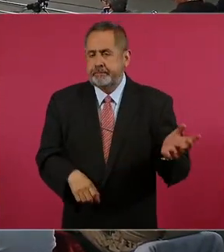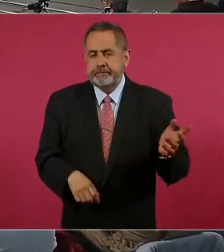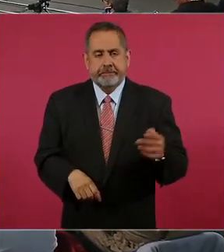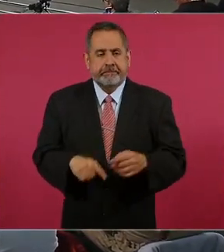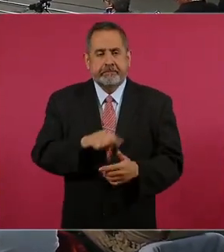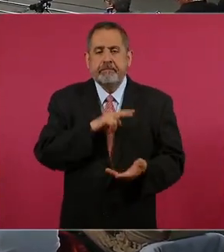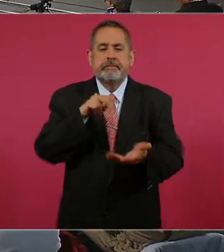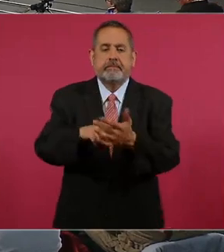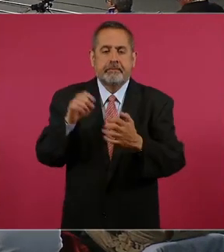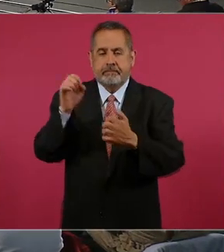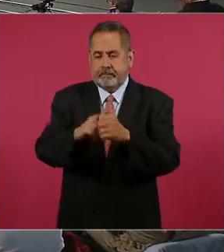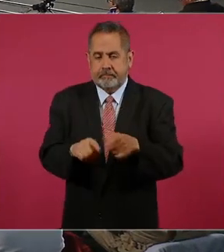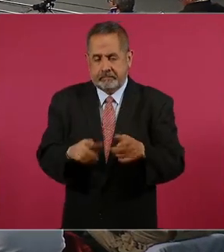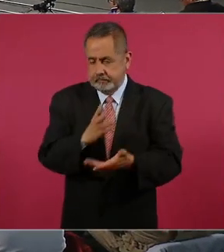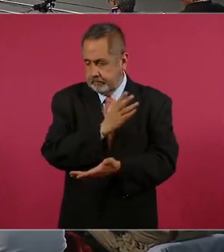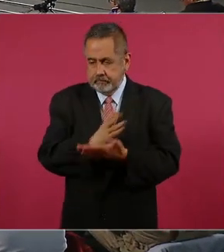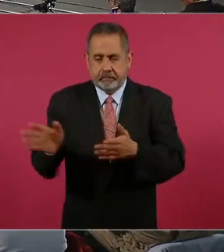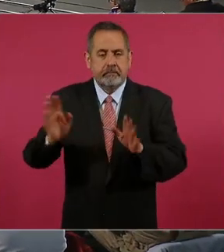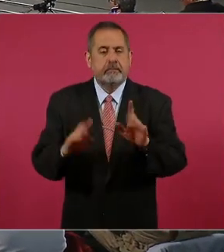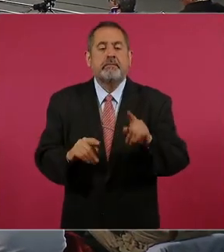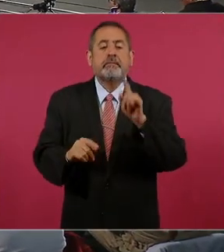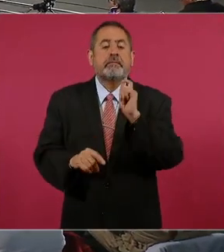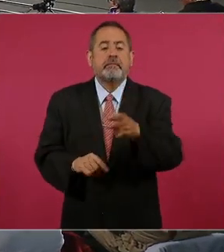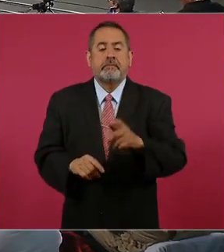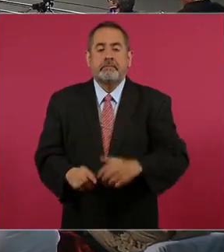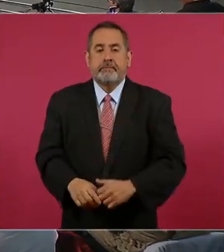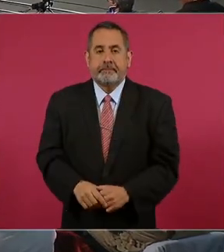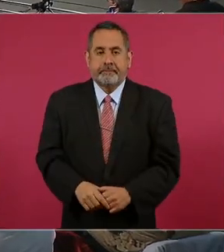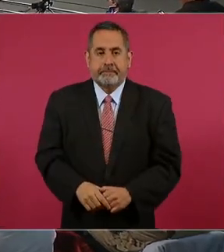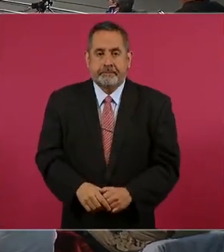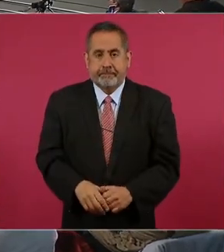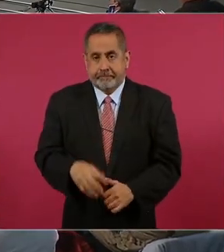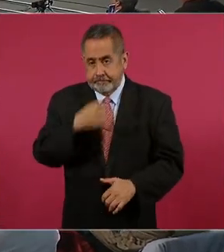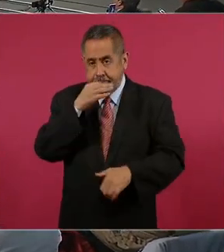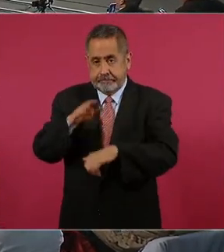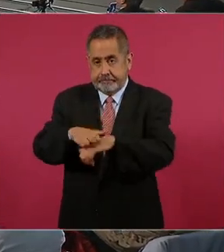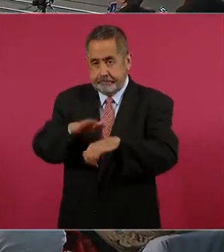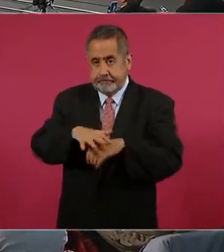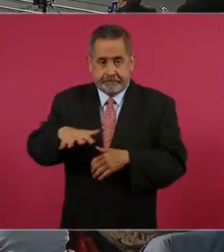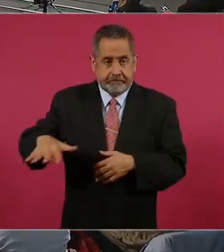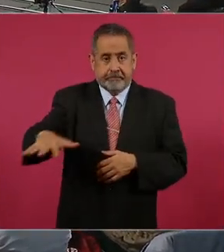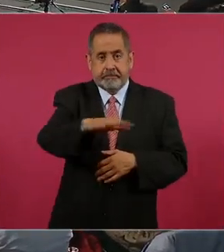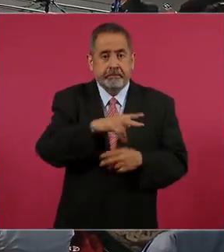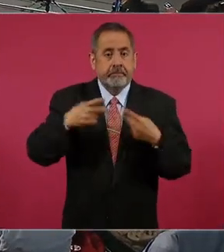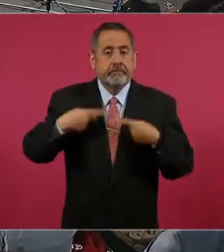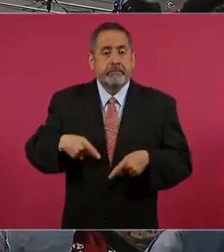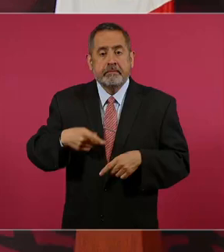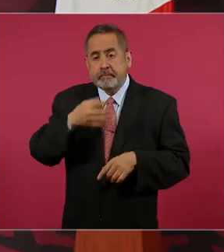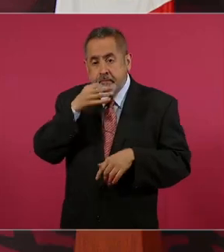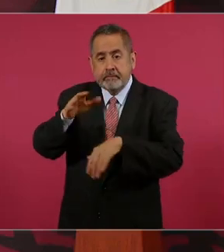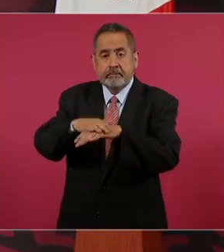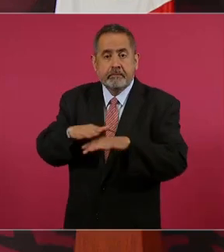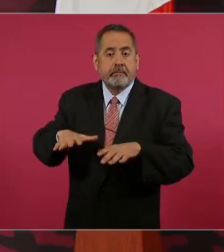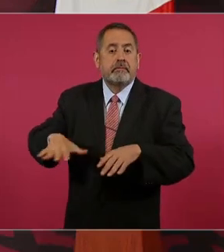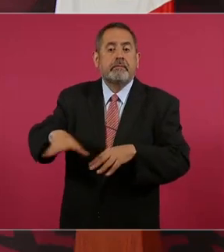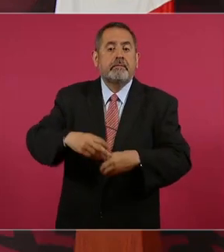este es otro asunto esto es para la gente sobre todo de Nuevo León